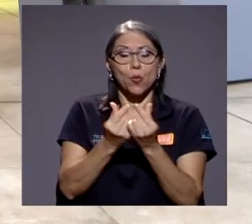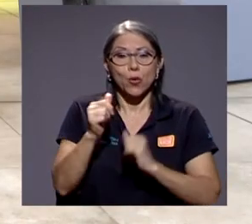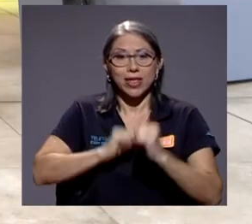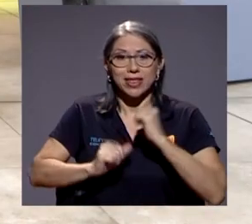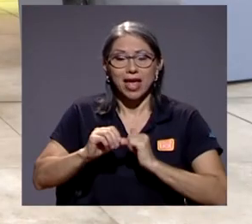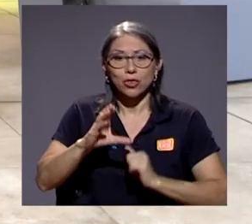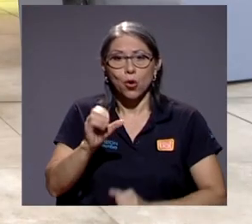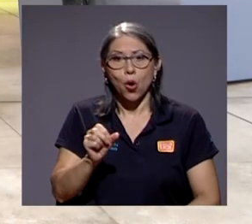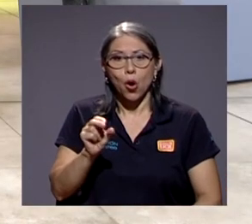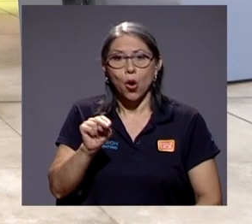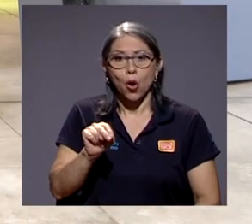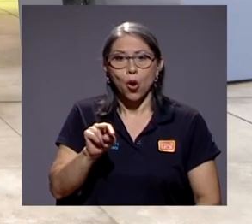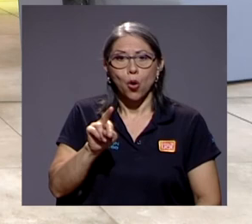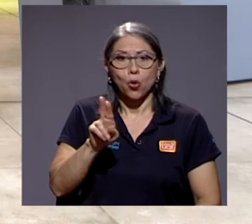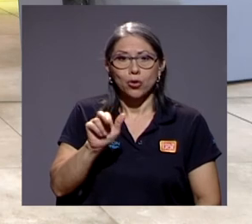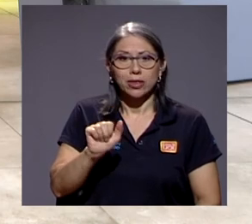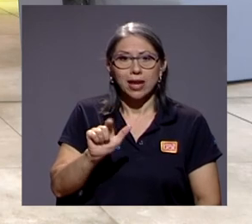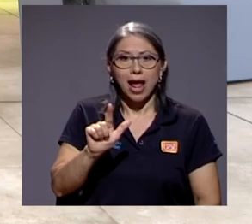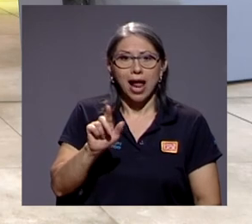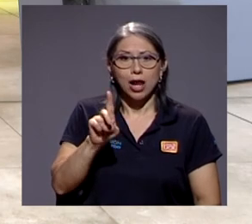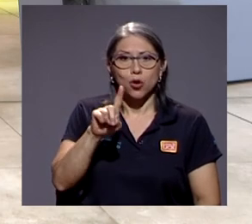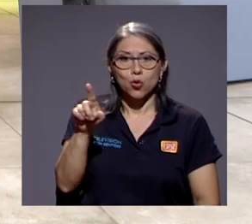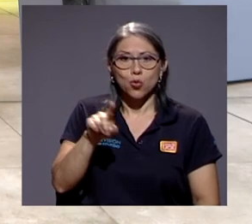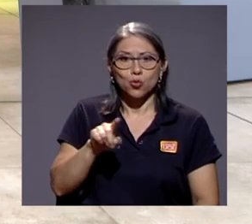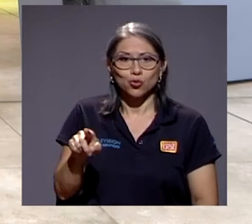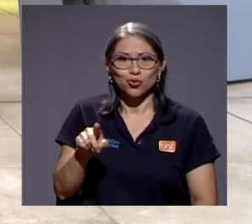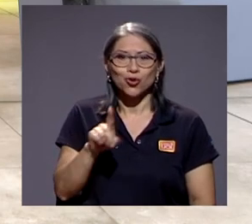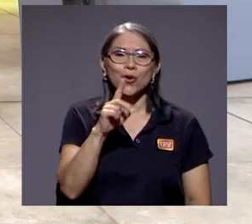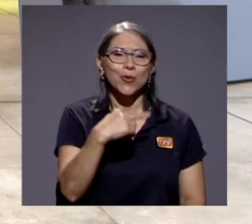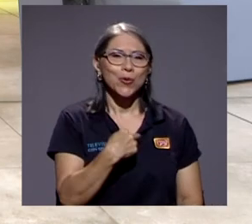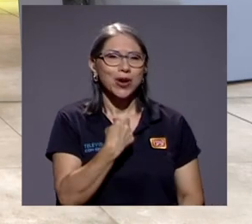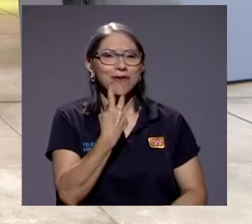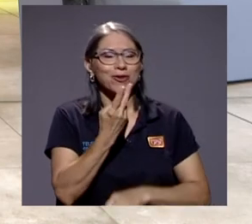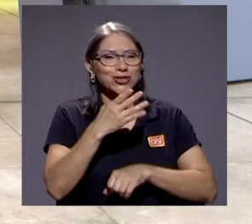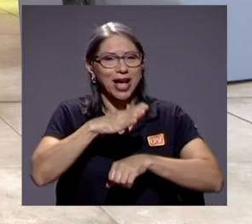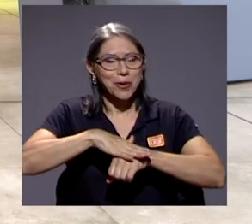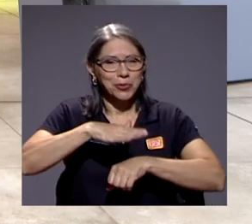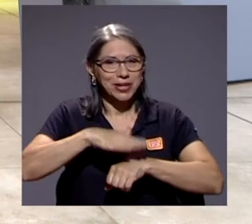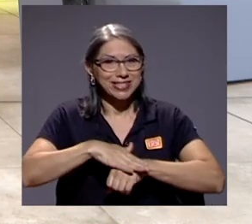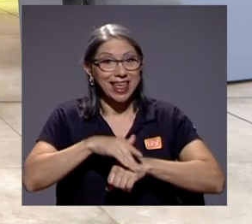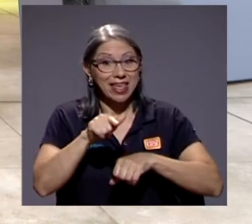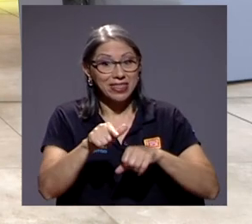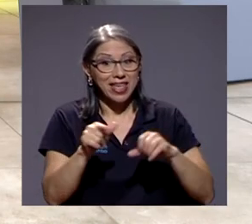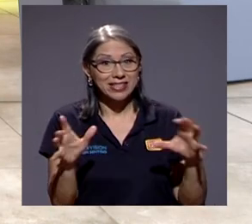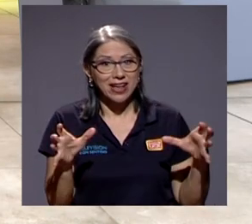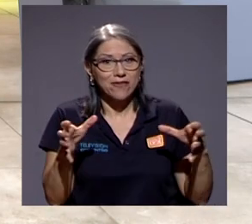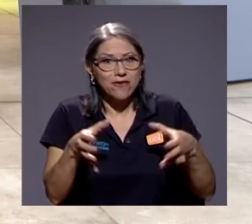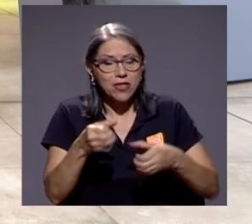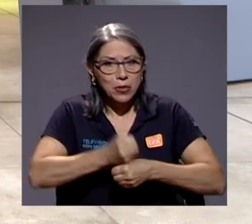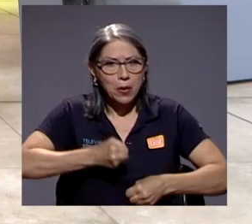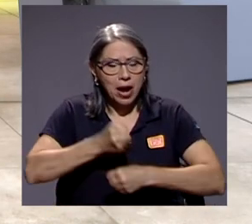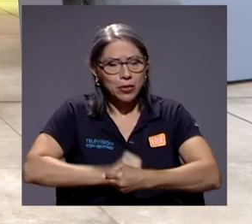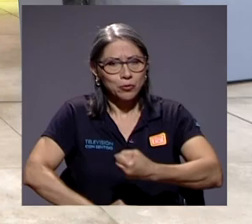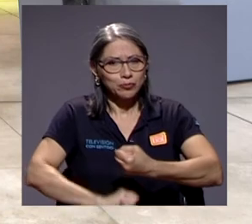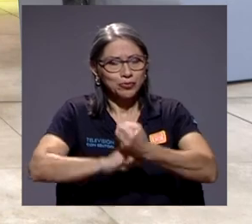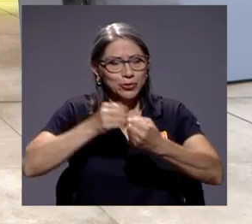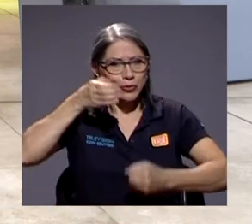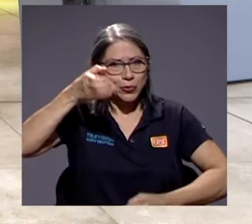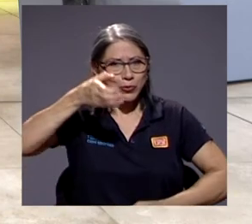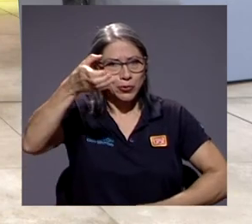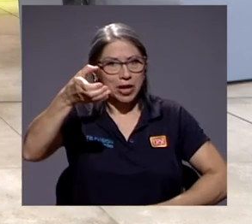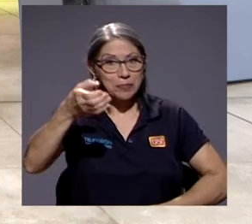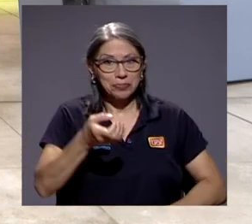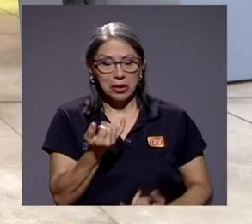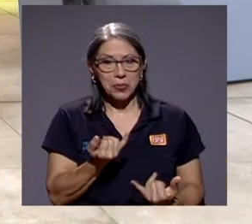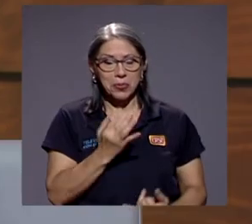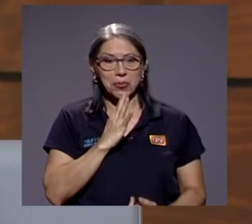telas de las voces autorizadas de establecer que está trabajando en pro de la cultura y en lo cual vamos a hablar